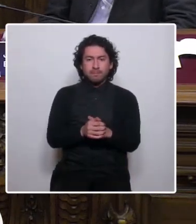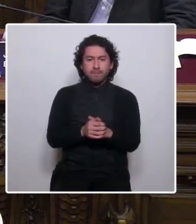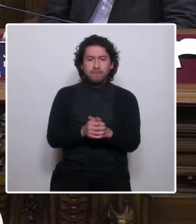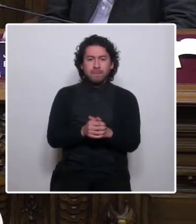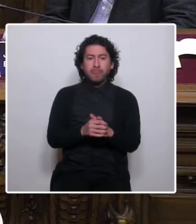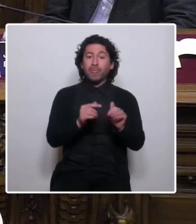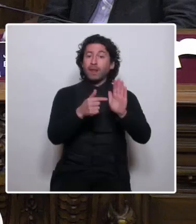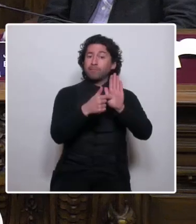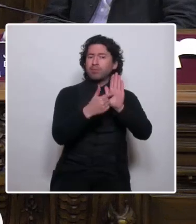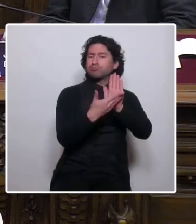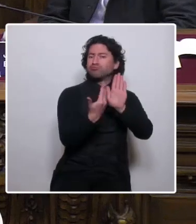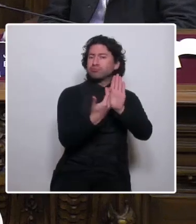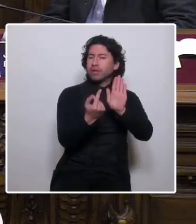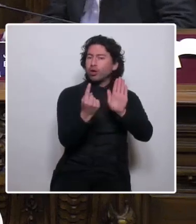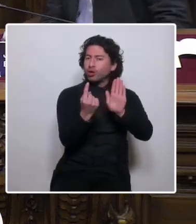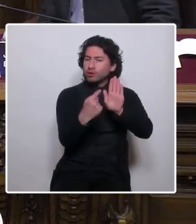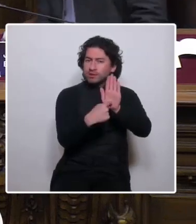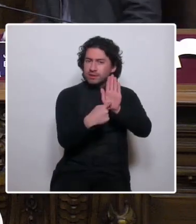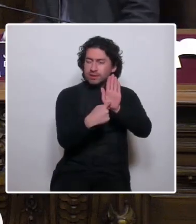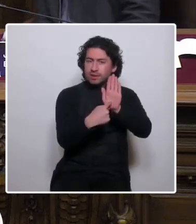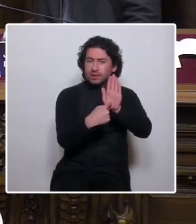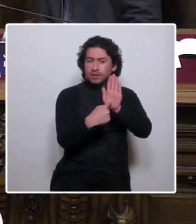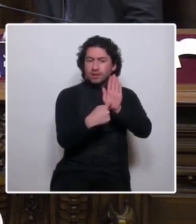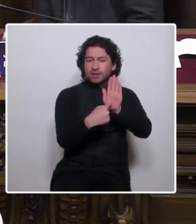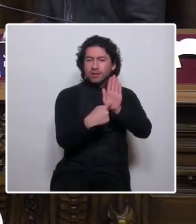En la página 11, que figura...